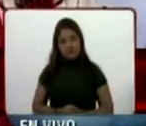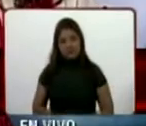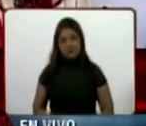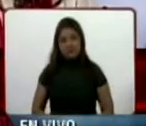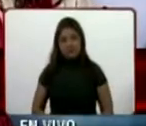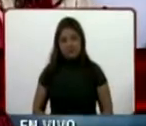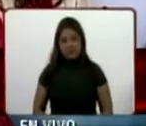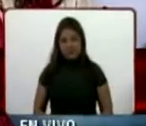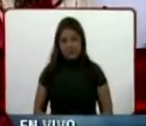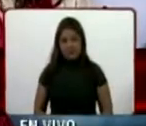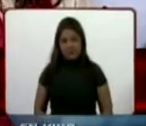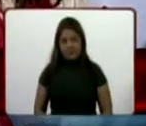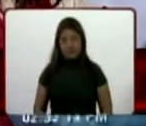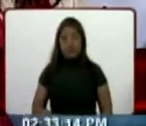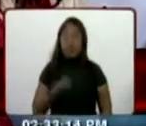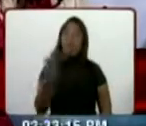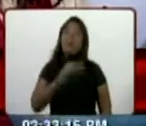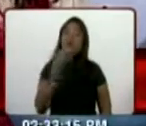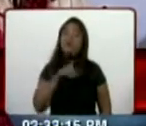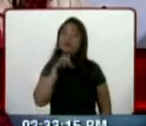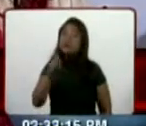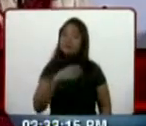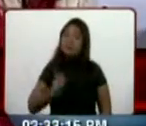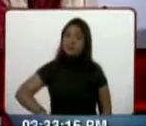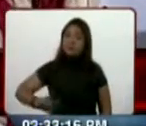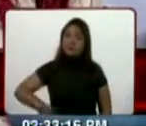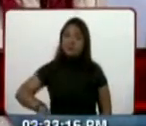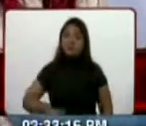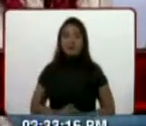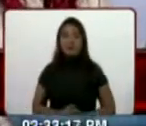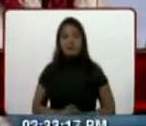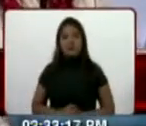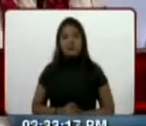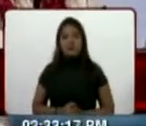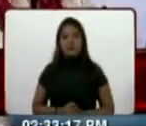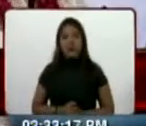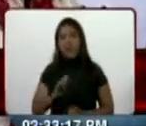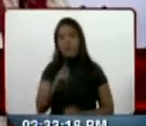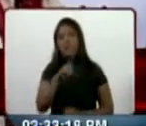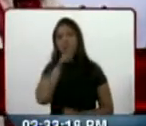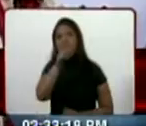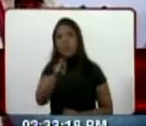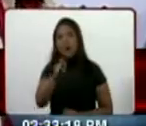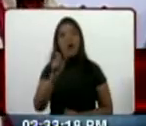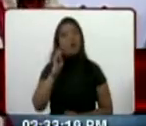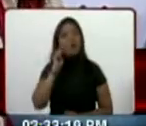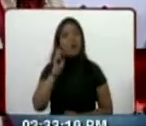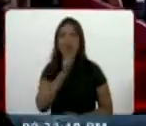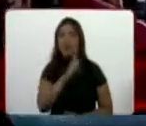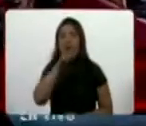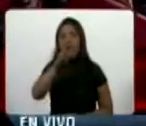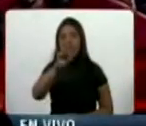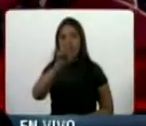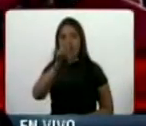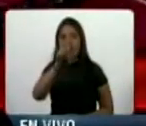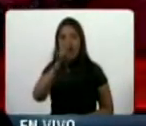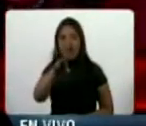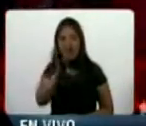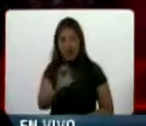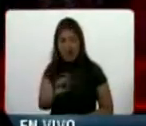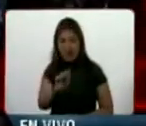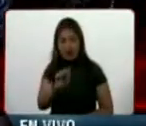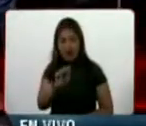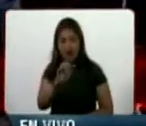pautadas. Sí, buenas tardes, señor presidente. Previo sorteo entre los medios de comunicación, realiza la primera pregunta Valeria Pacheco, de la agencia FranPress, de